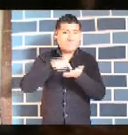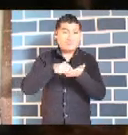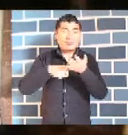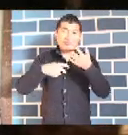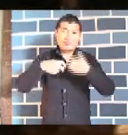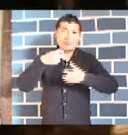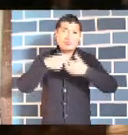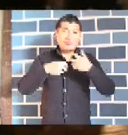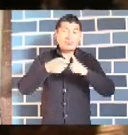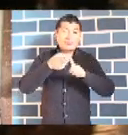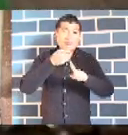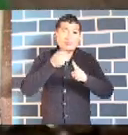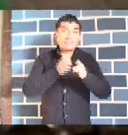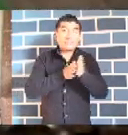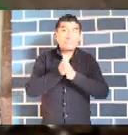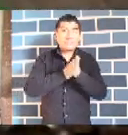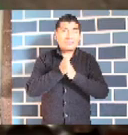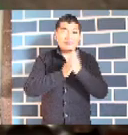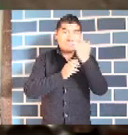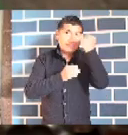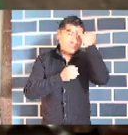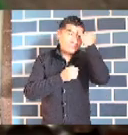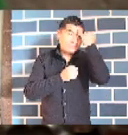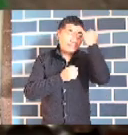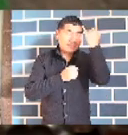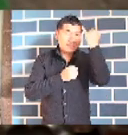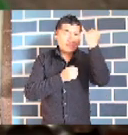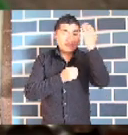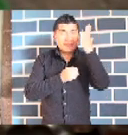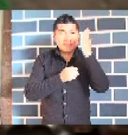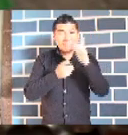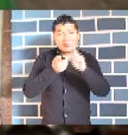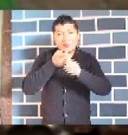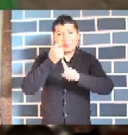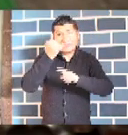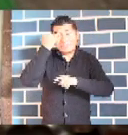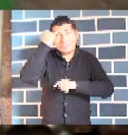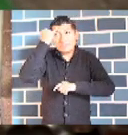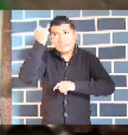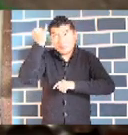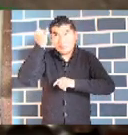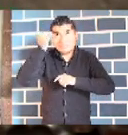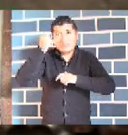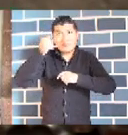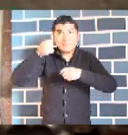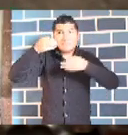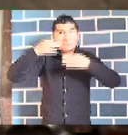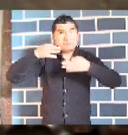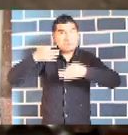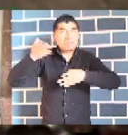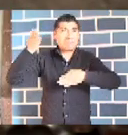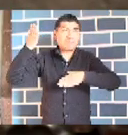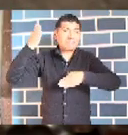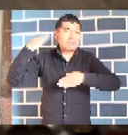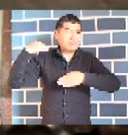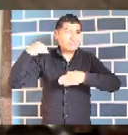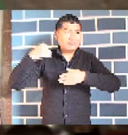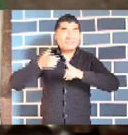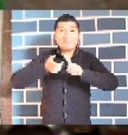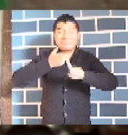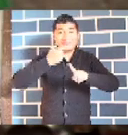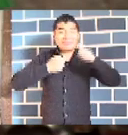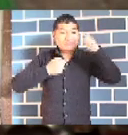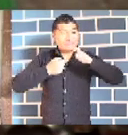desde intereses ideológicos desde ideas preestablecidas desde la